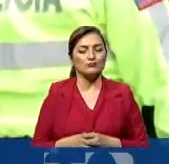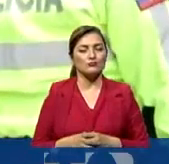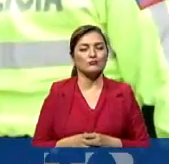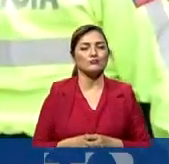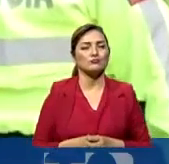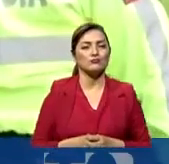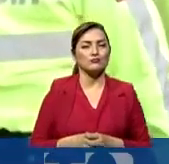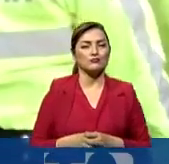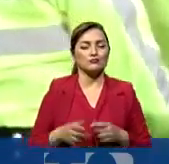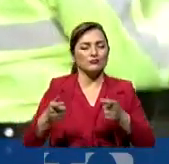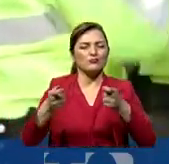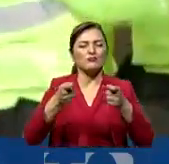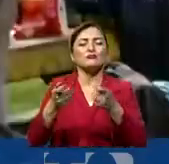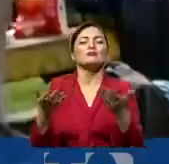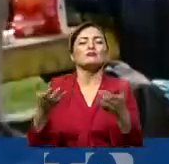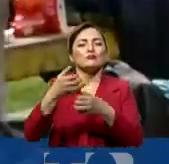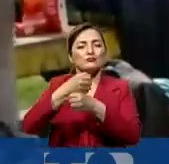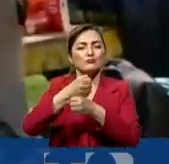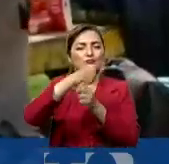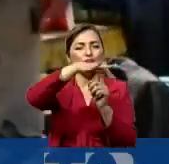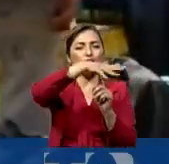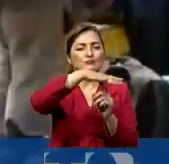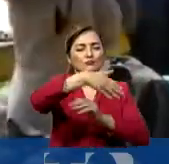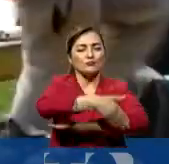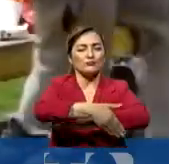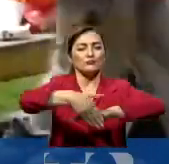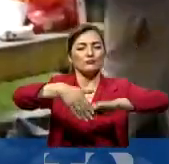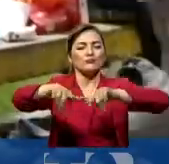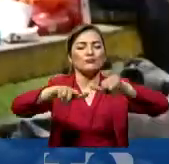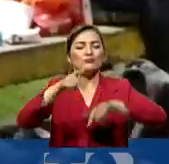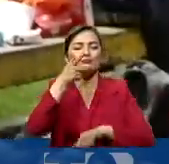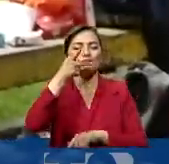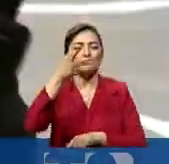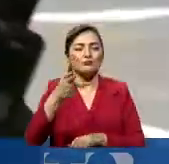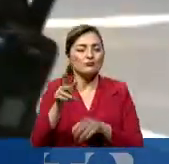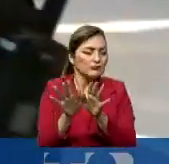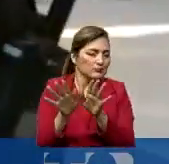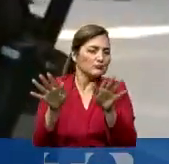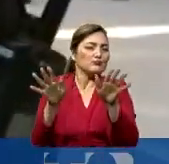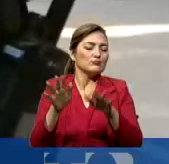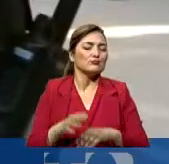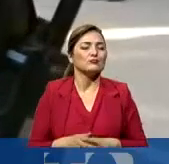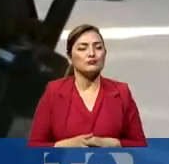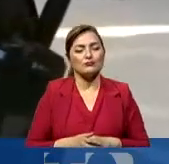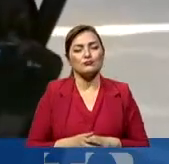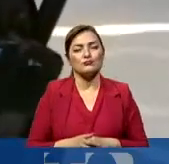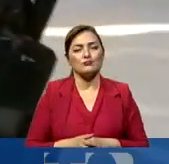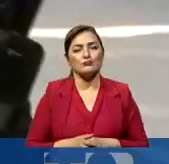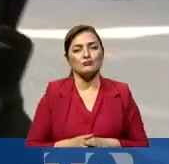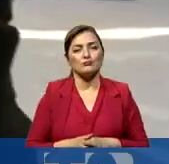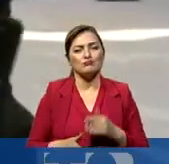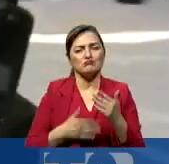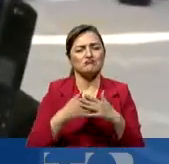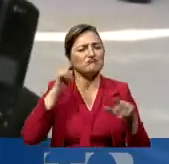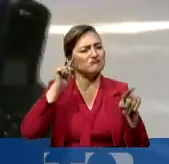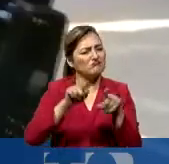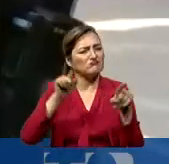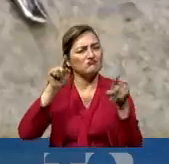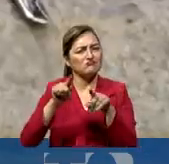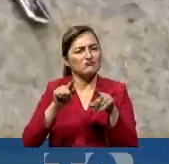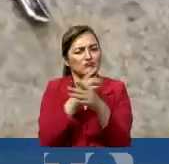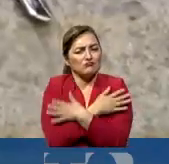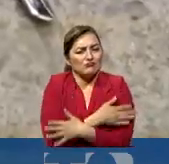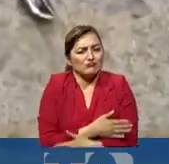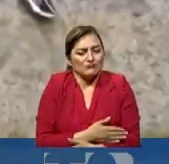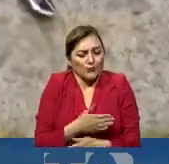Durante los controles ejecutados en parques, calles y espacios públicos en general, es un común denominador el decomiso de armas blancas